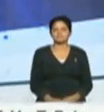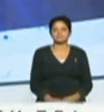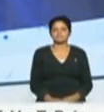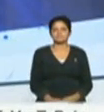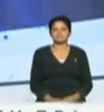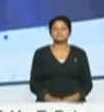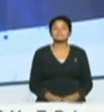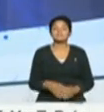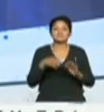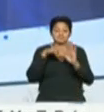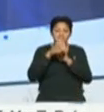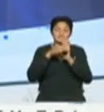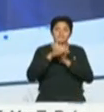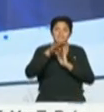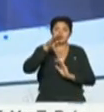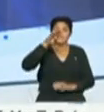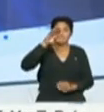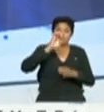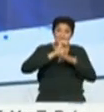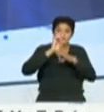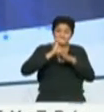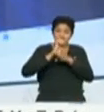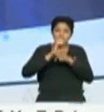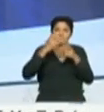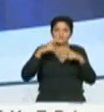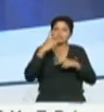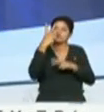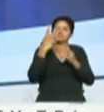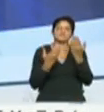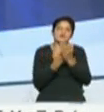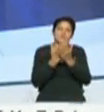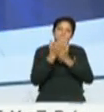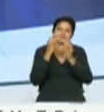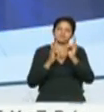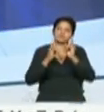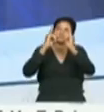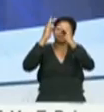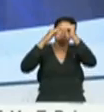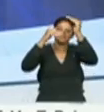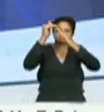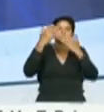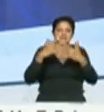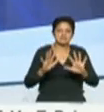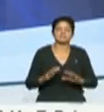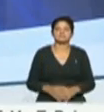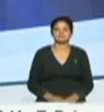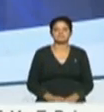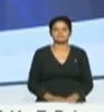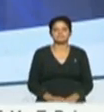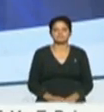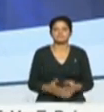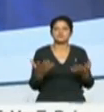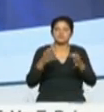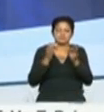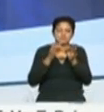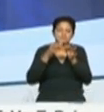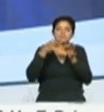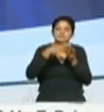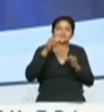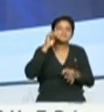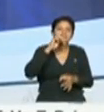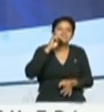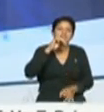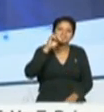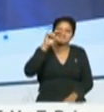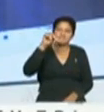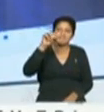Iván Ecuador cuenta con dos nuevas agencias de atención en la localidad de Bahía de Caracas y Flavio Alfaro. Allí centenas de